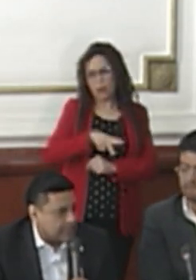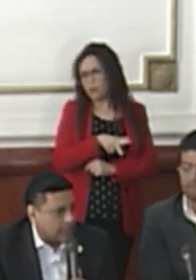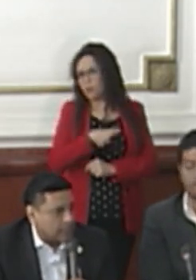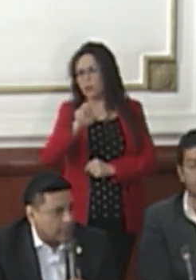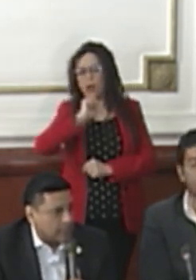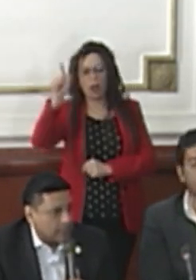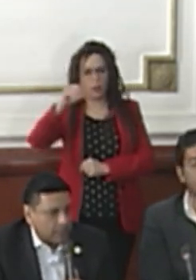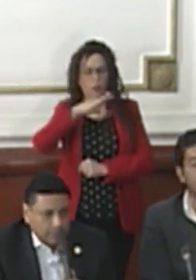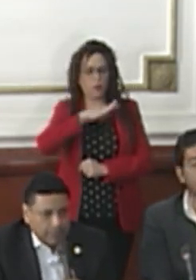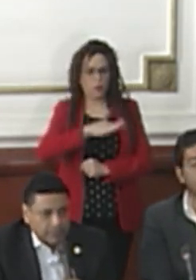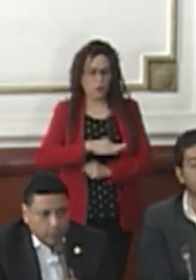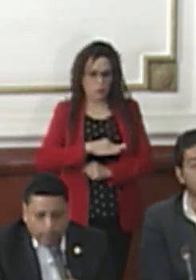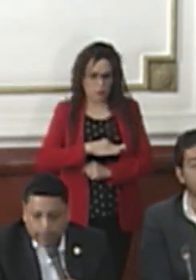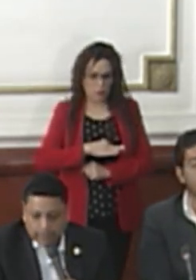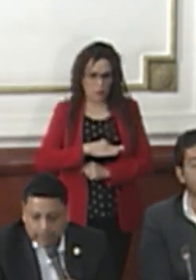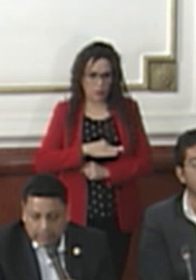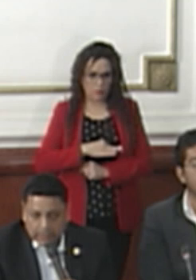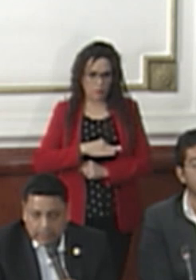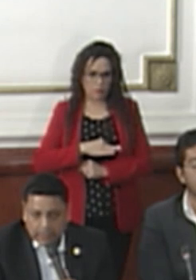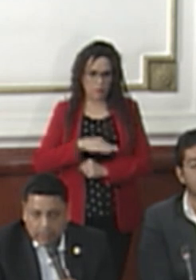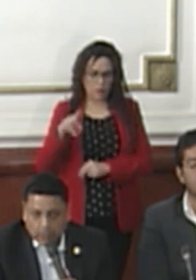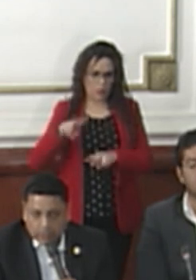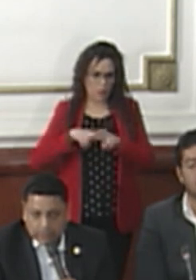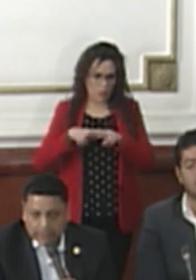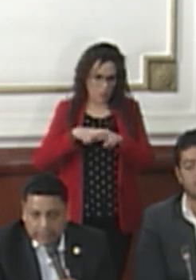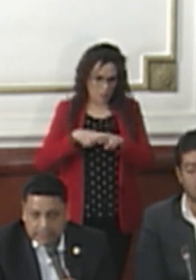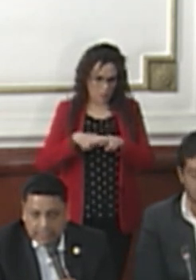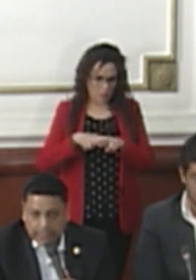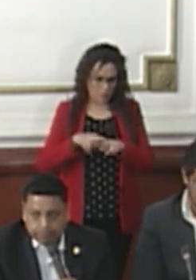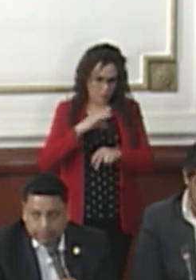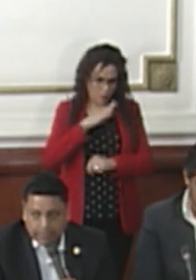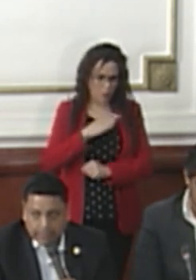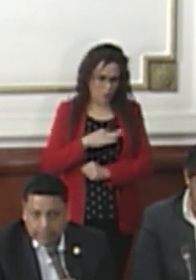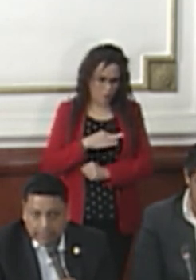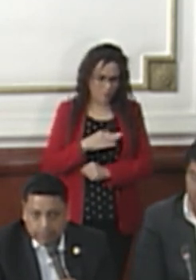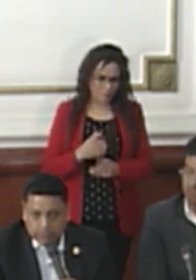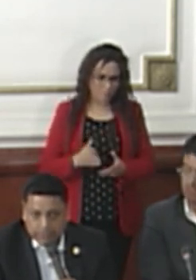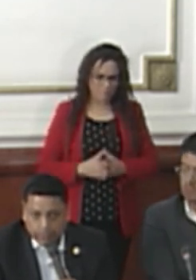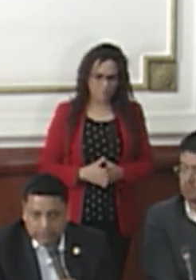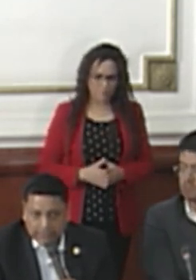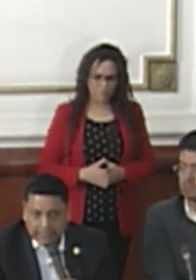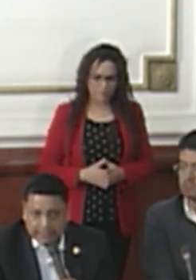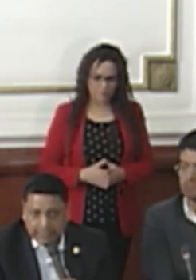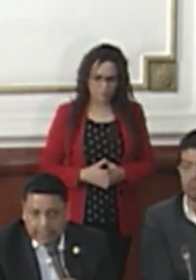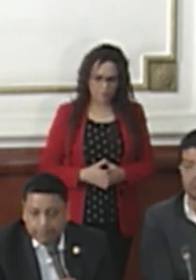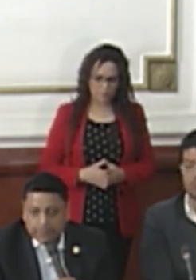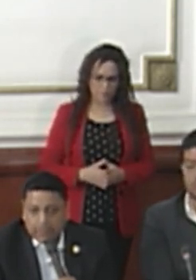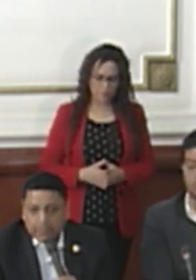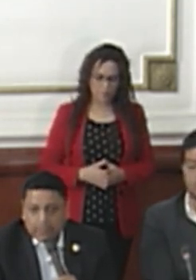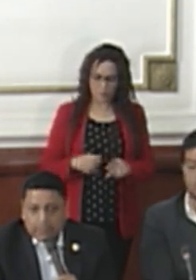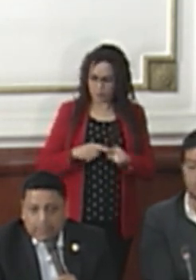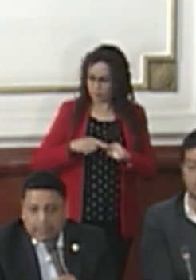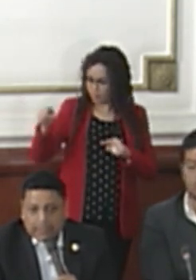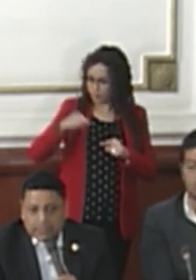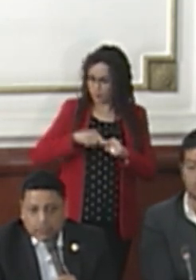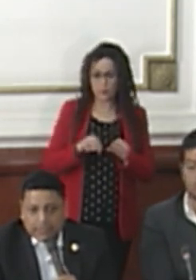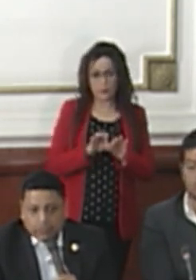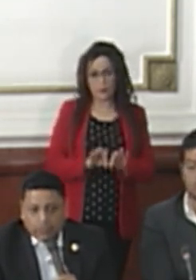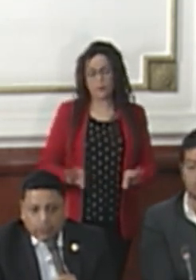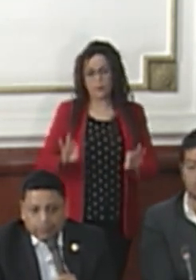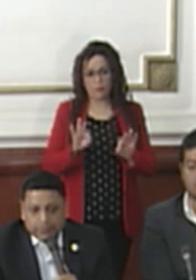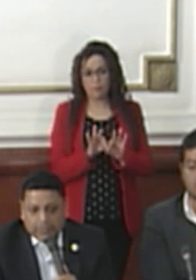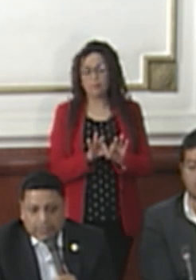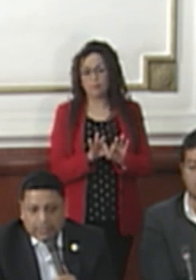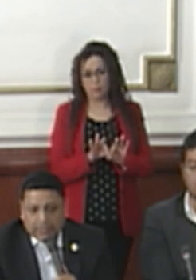que es el metro de esta, digamos, importante arteria, y que sobre